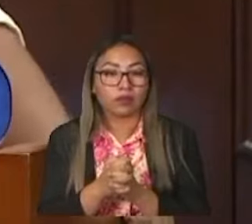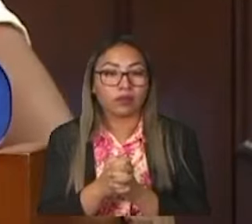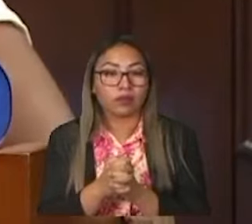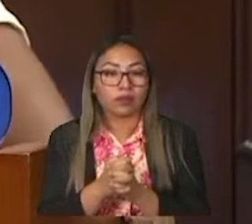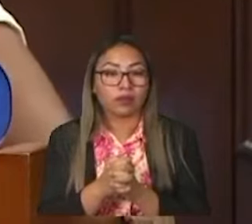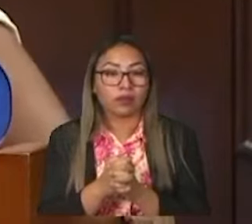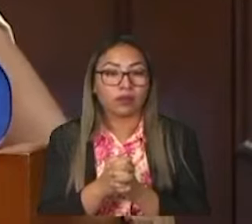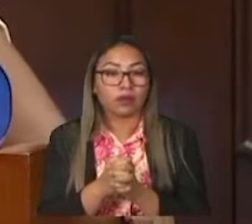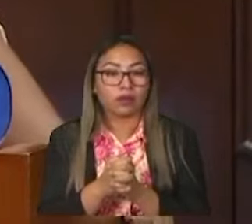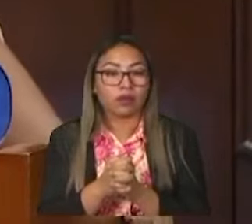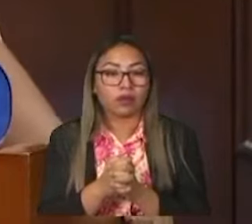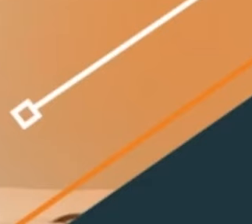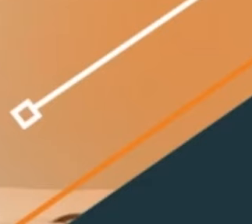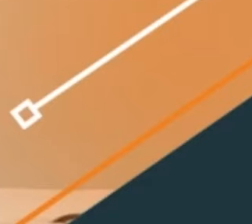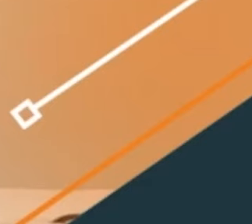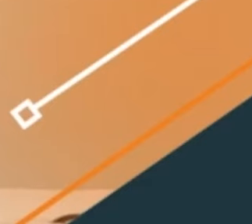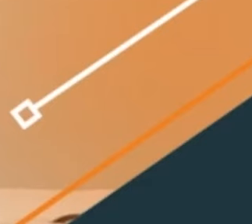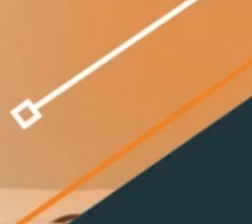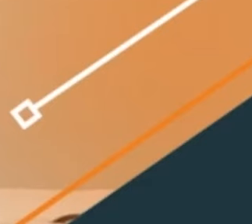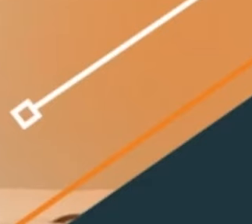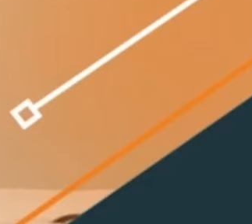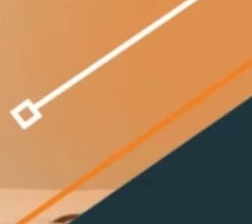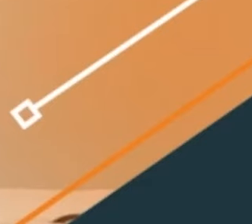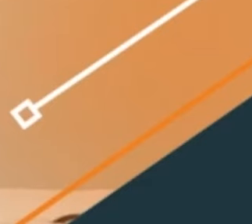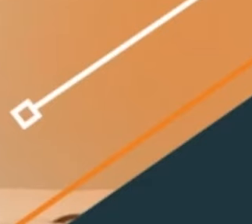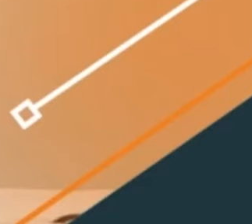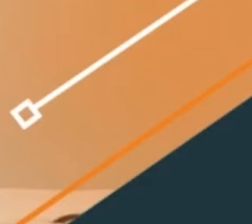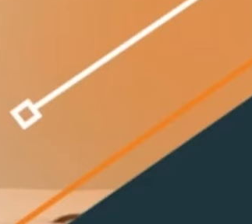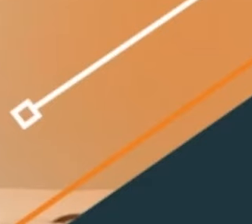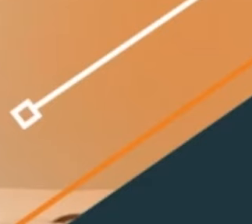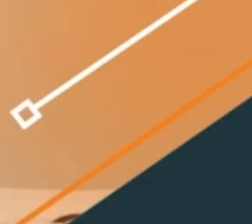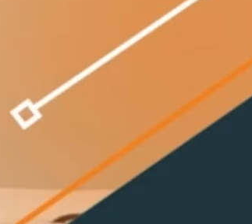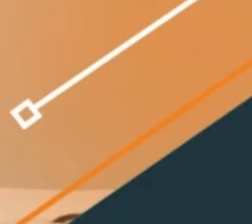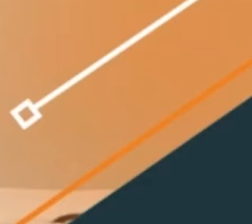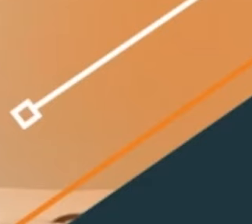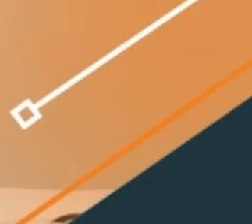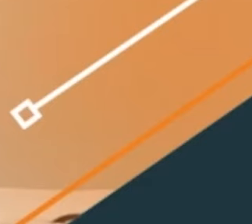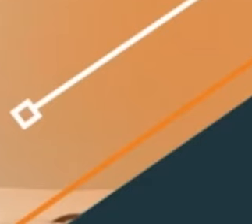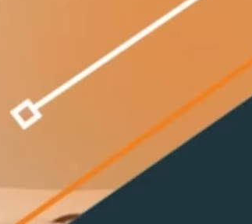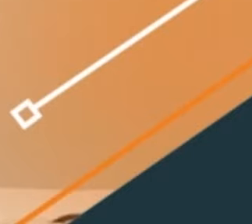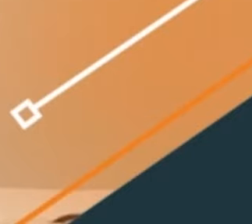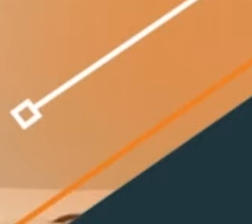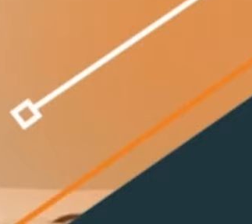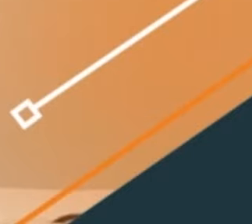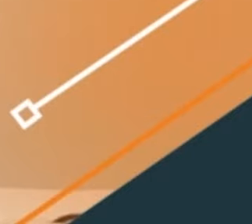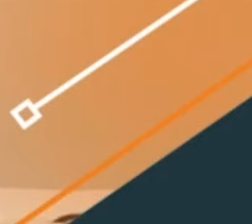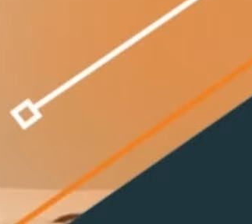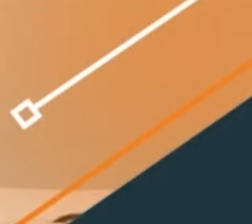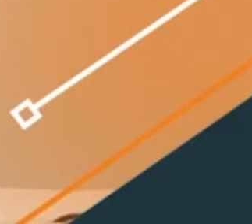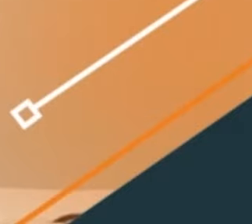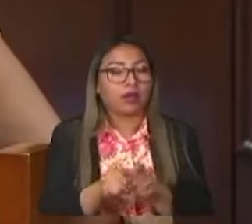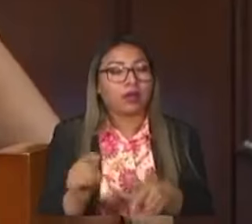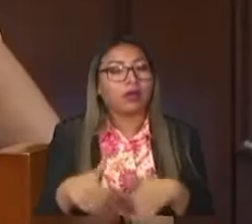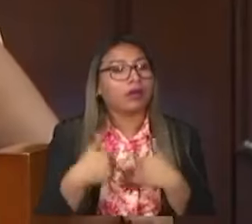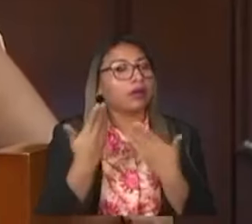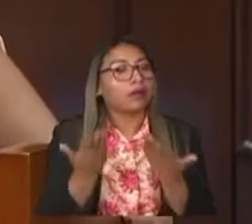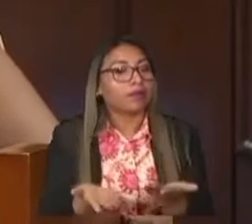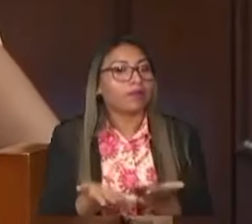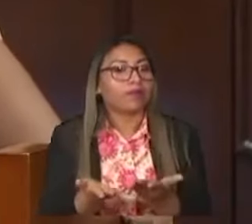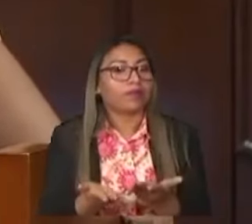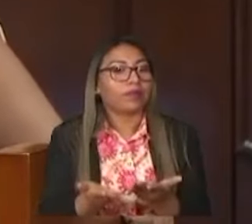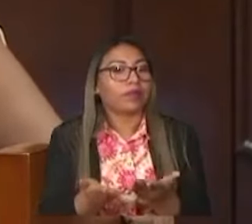Meduca ha sido maltratado por mucha gente. Es un caso de estudio. Cuando llegamos al acuerdo con esta organización para